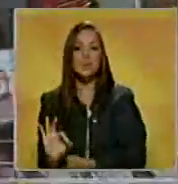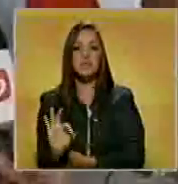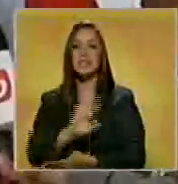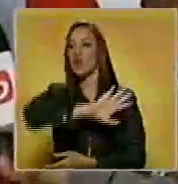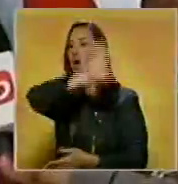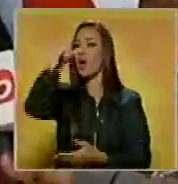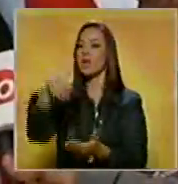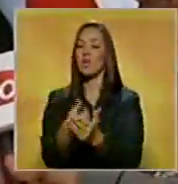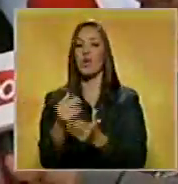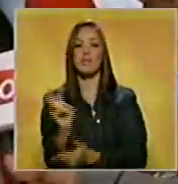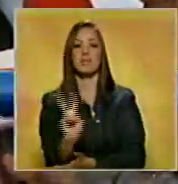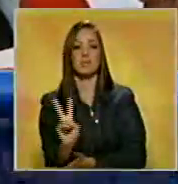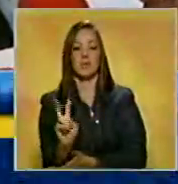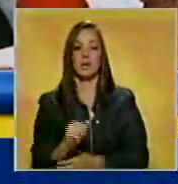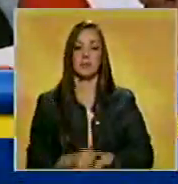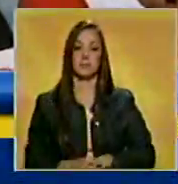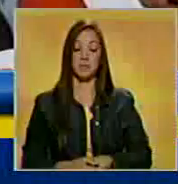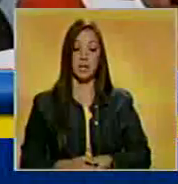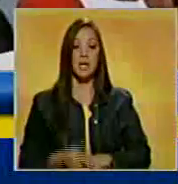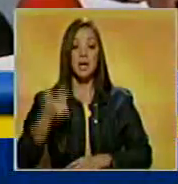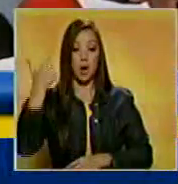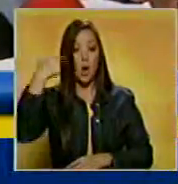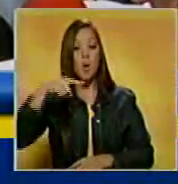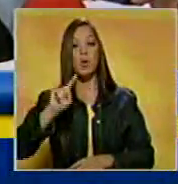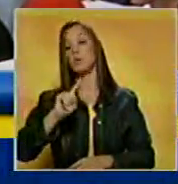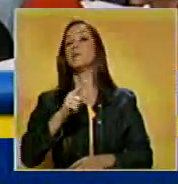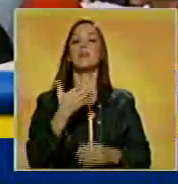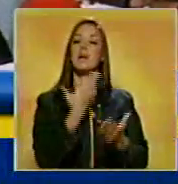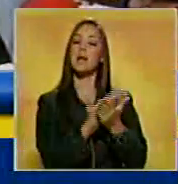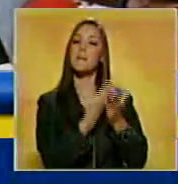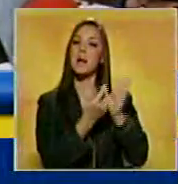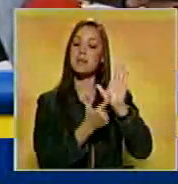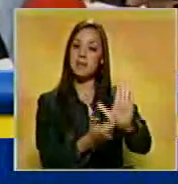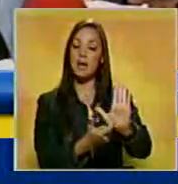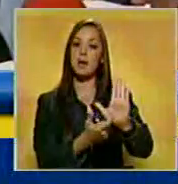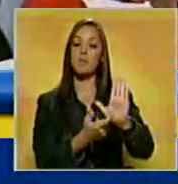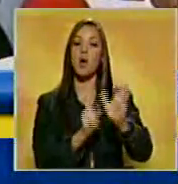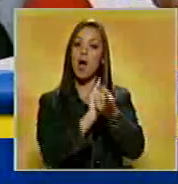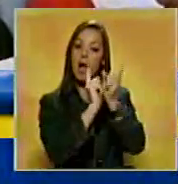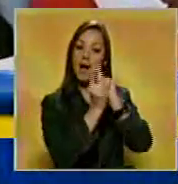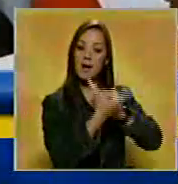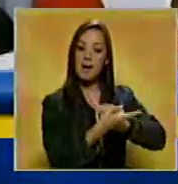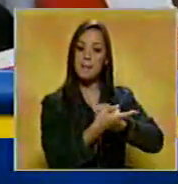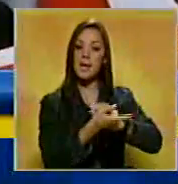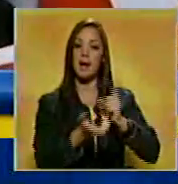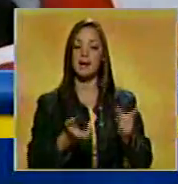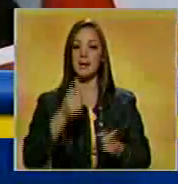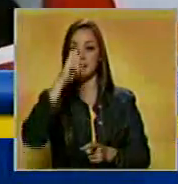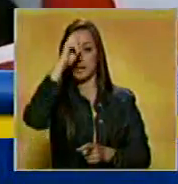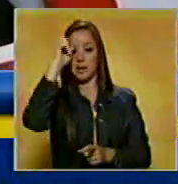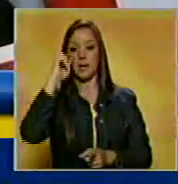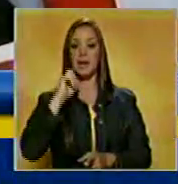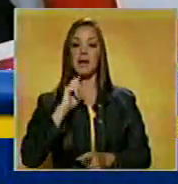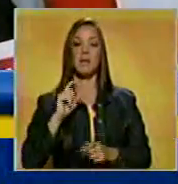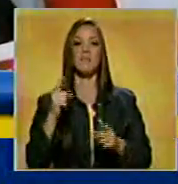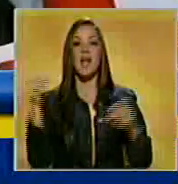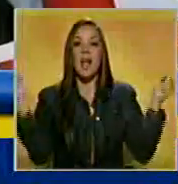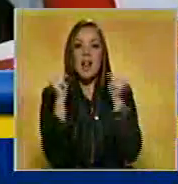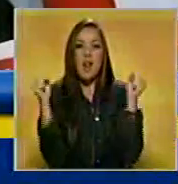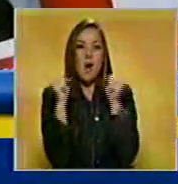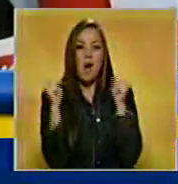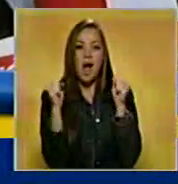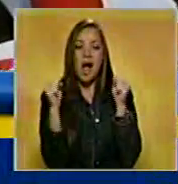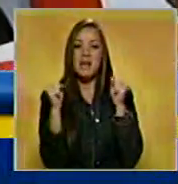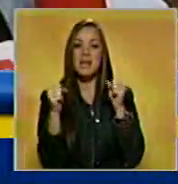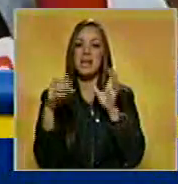nivel nacional. Otra posición, cuestión que planteamos fundamental es la sustitución de los aires acondicionados